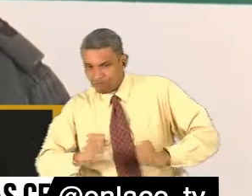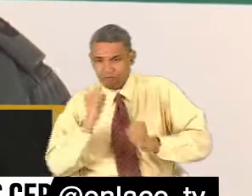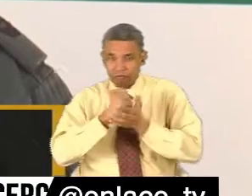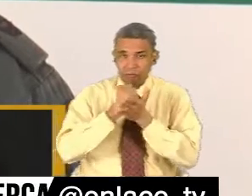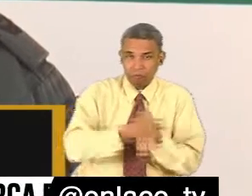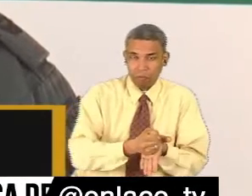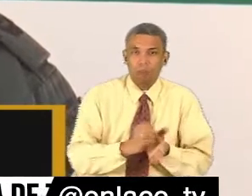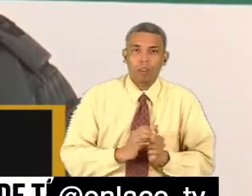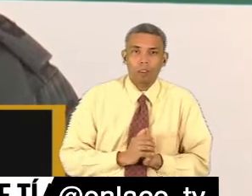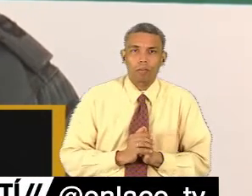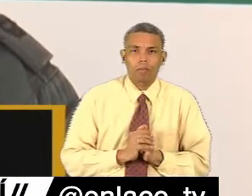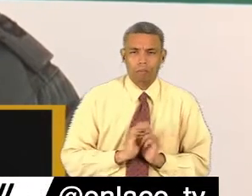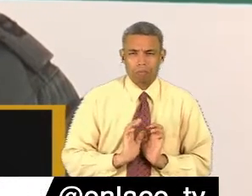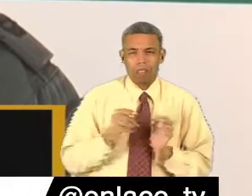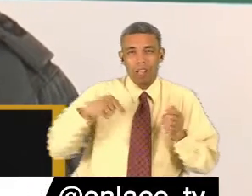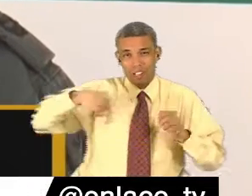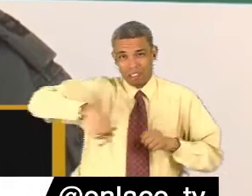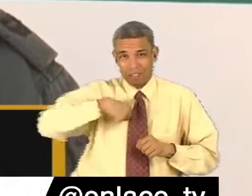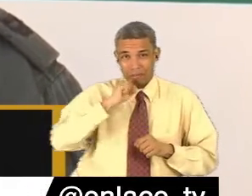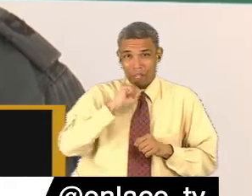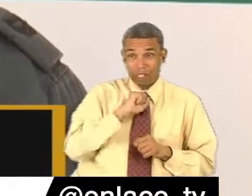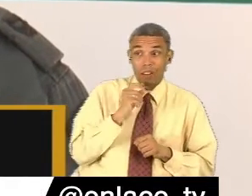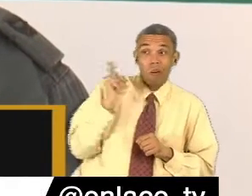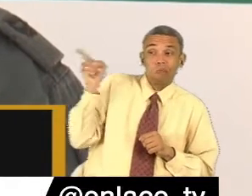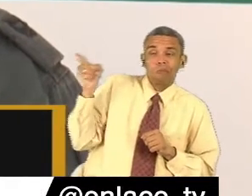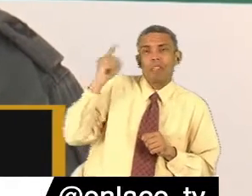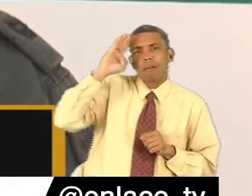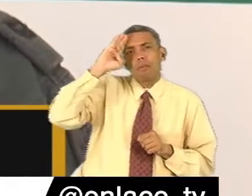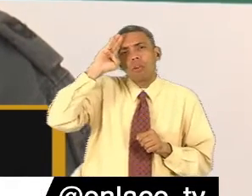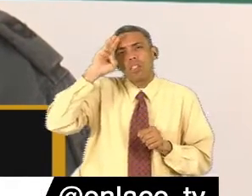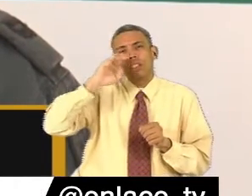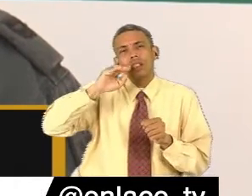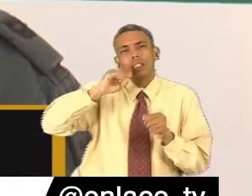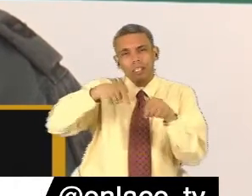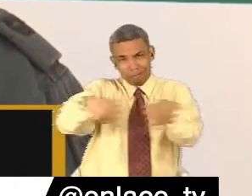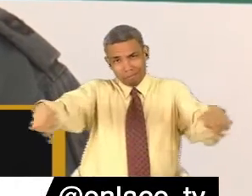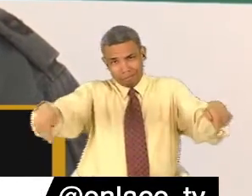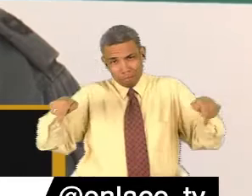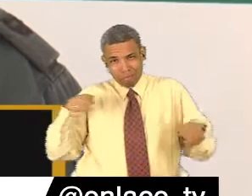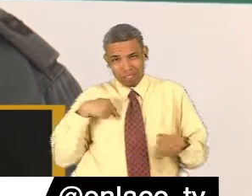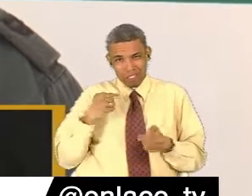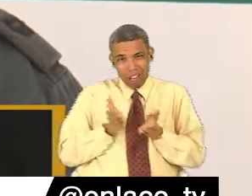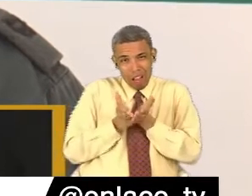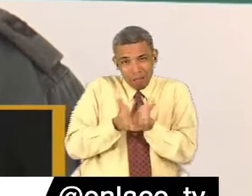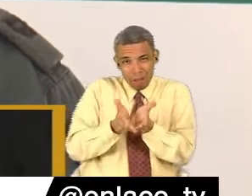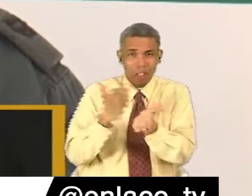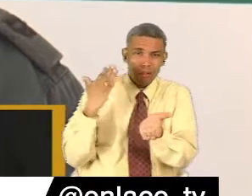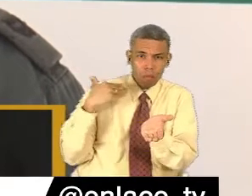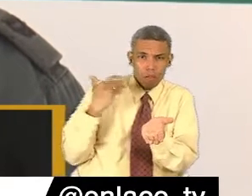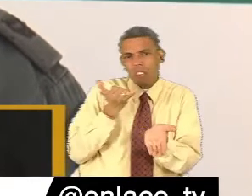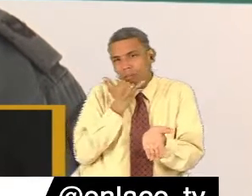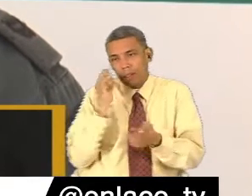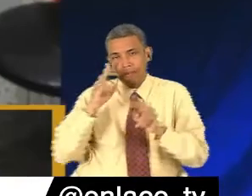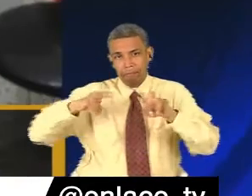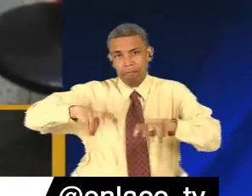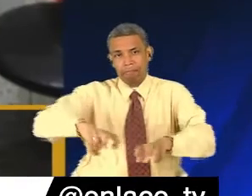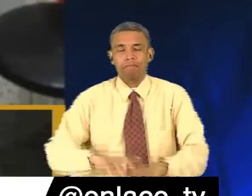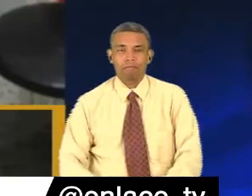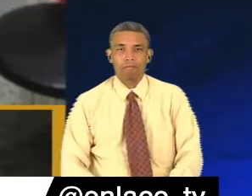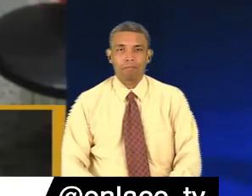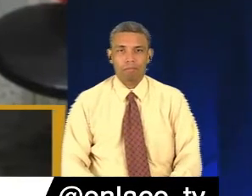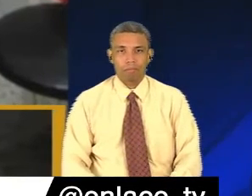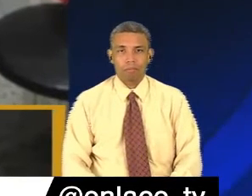Puerto Wilches, pues están adelantando las labores de investigación pues para dar con los móviles y agresores de esta situación que se presentó allá. Uno